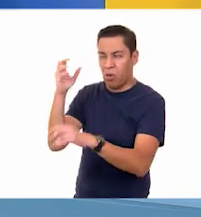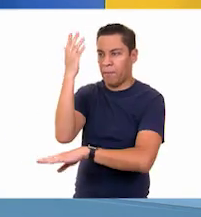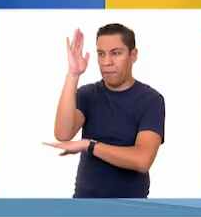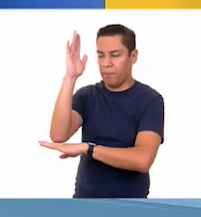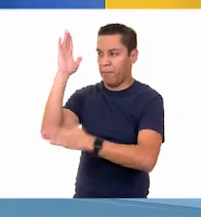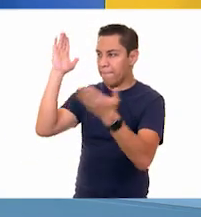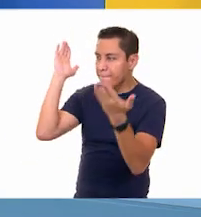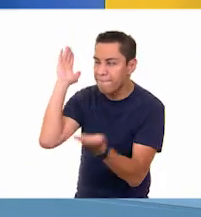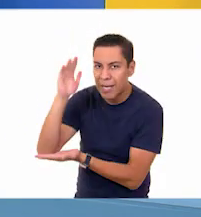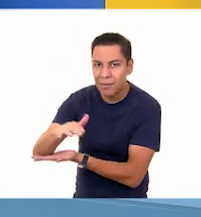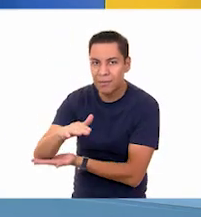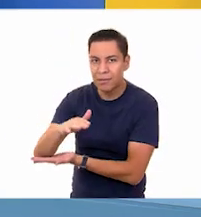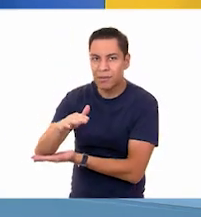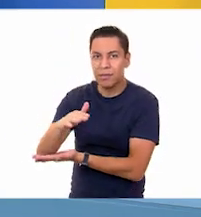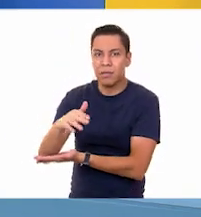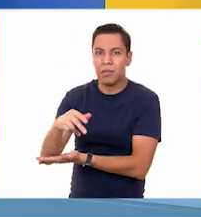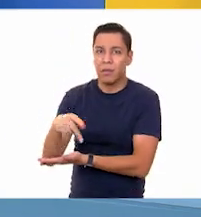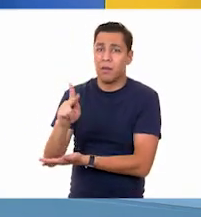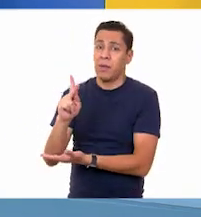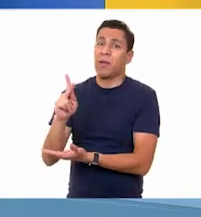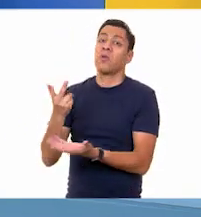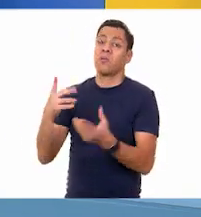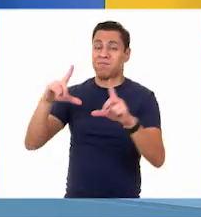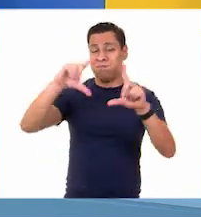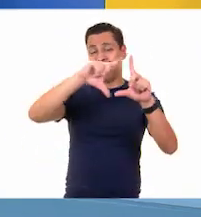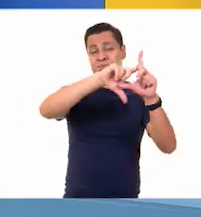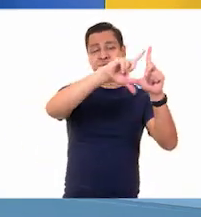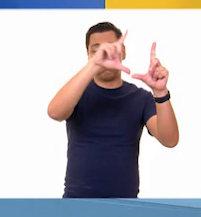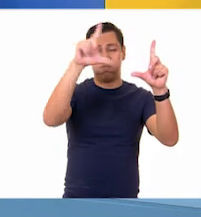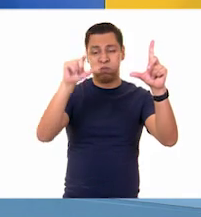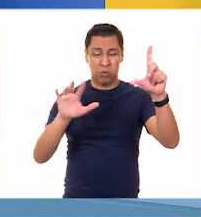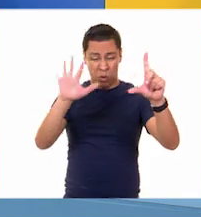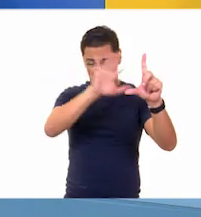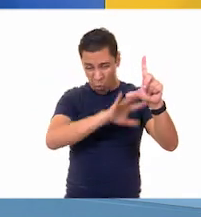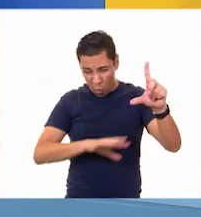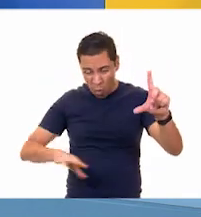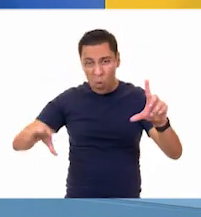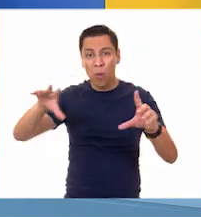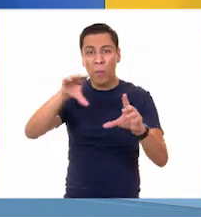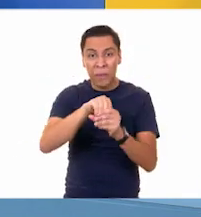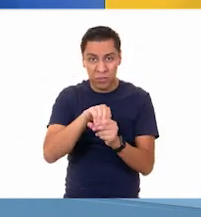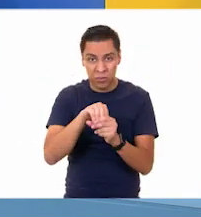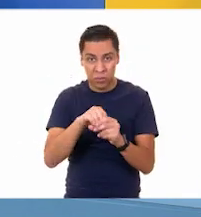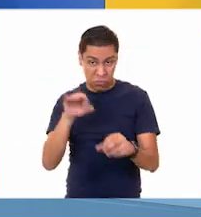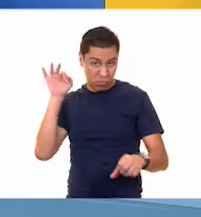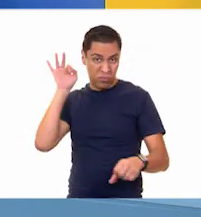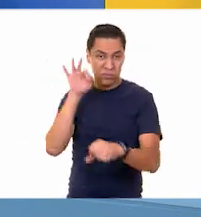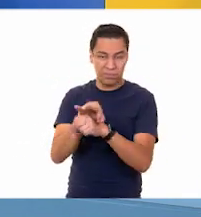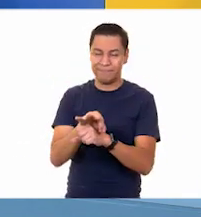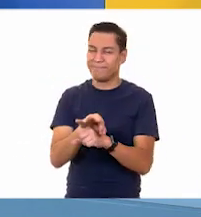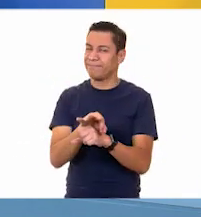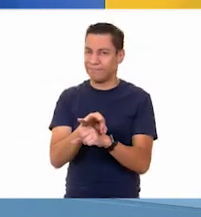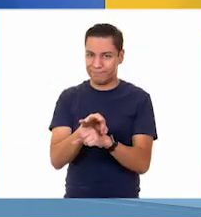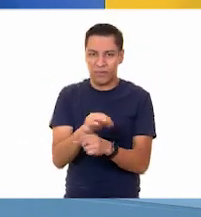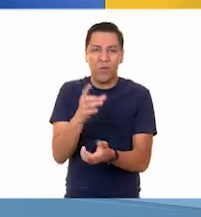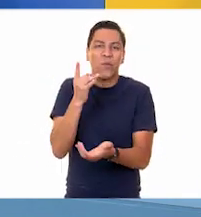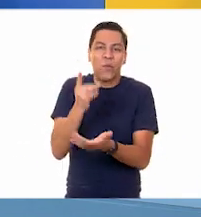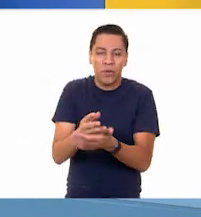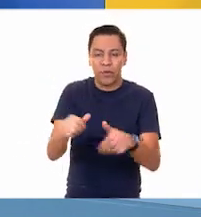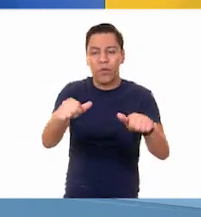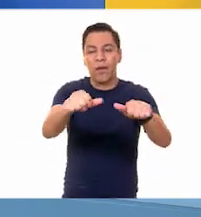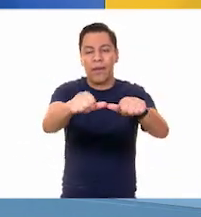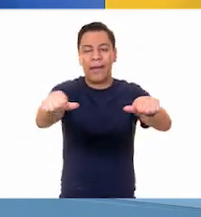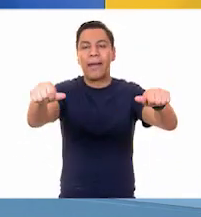preocupados por detener el deterioro del ambiente y promover el bienestar de las personas, que han brindado una serie de objetivos que tienen la intención